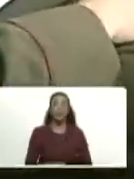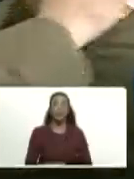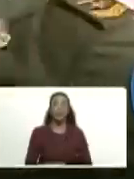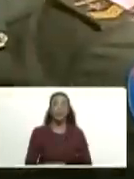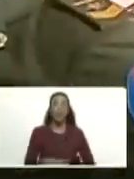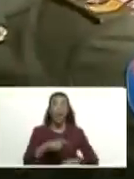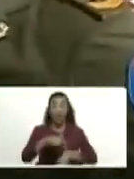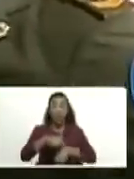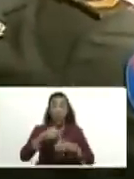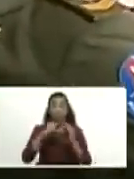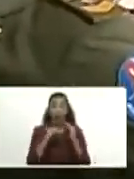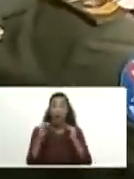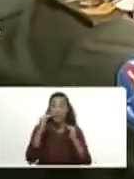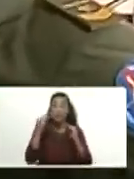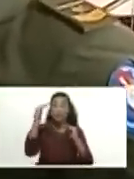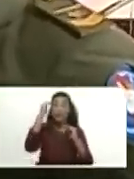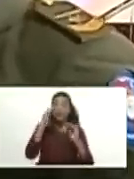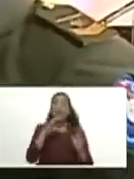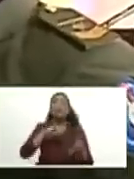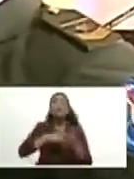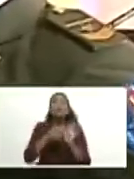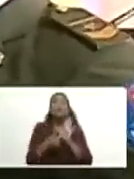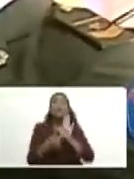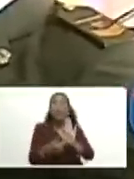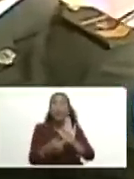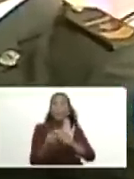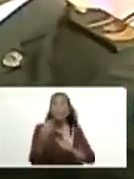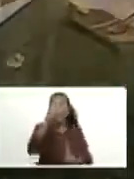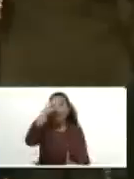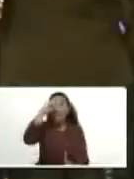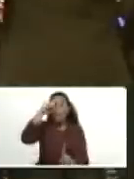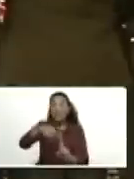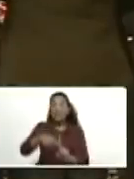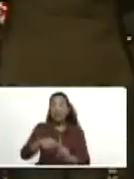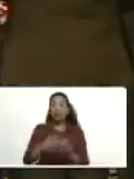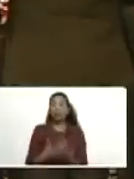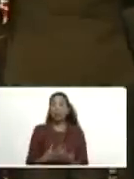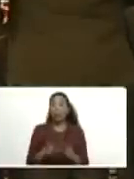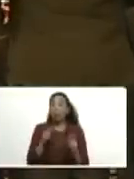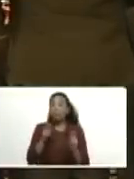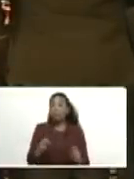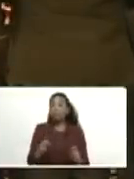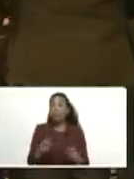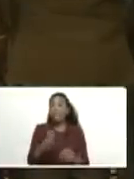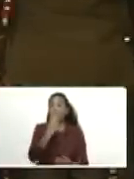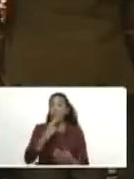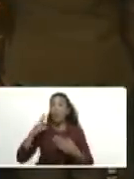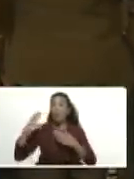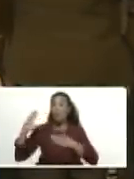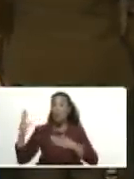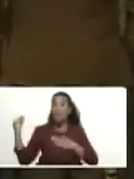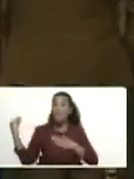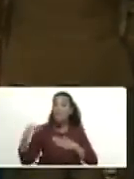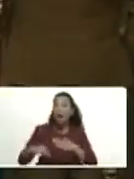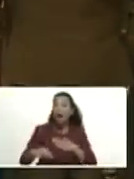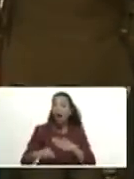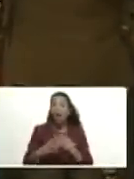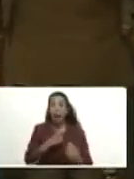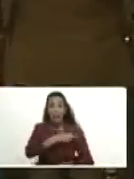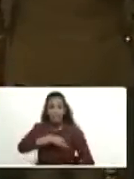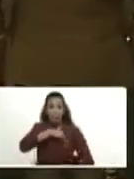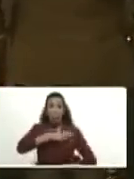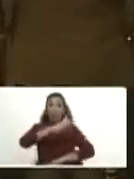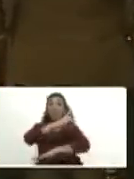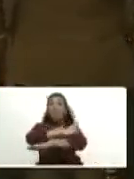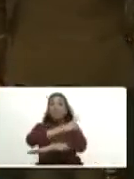En estos ascensos, que además significan un mayor reto, un mayor compromiso en lo que señala la moral, la